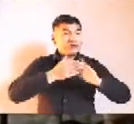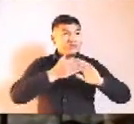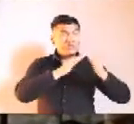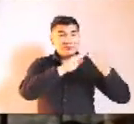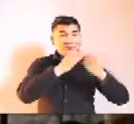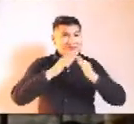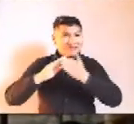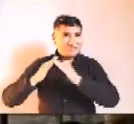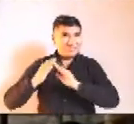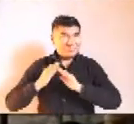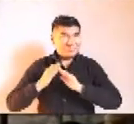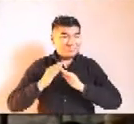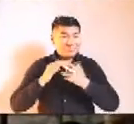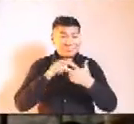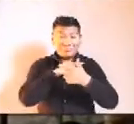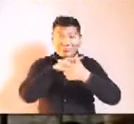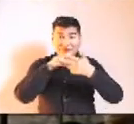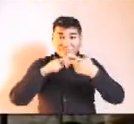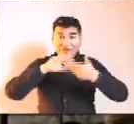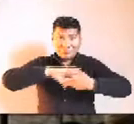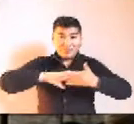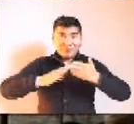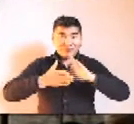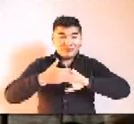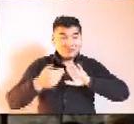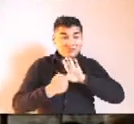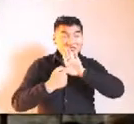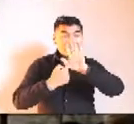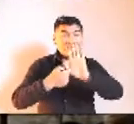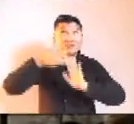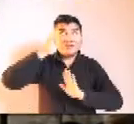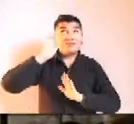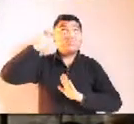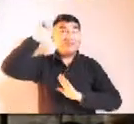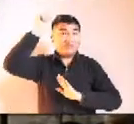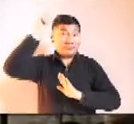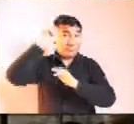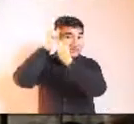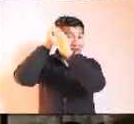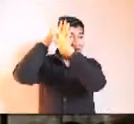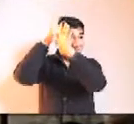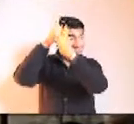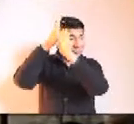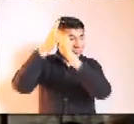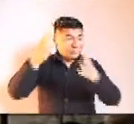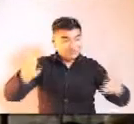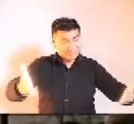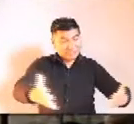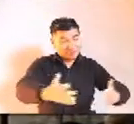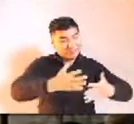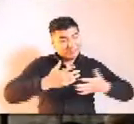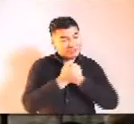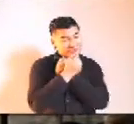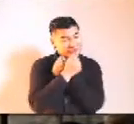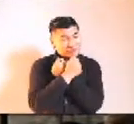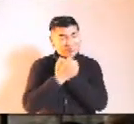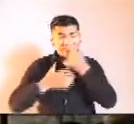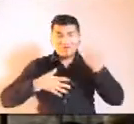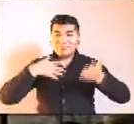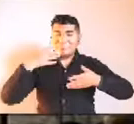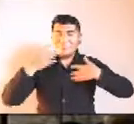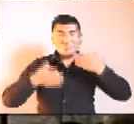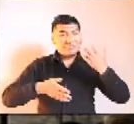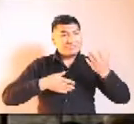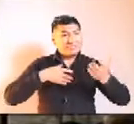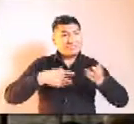congregado. En ellas muestra a Dios Padre, que acoge con gran amor y alegría a